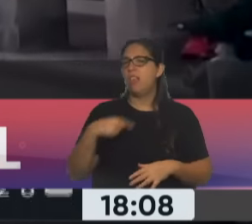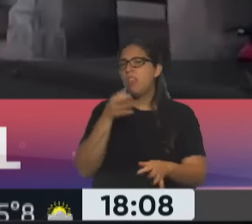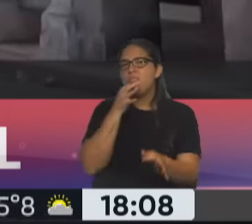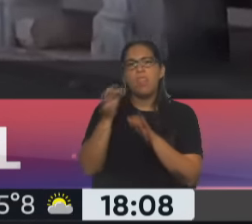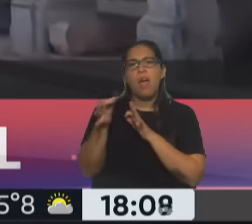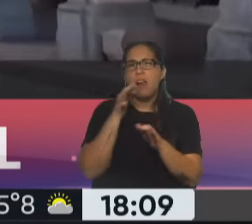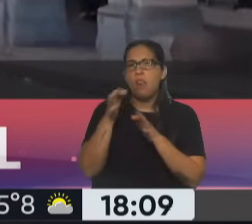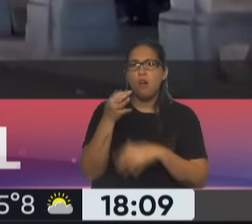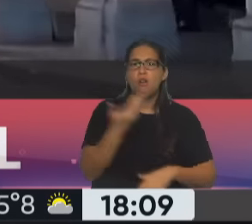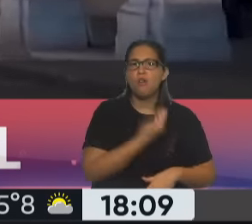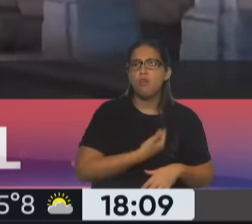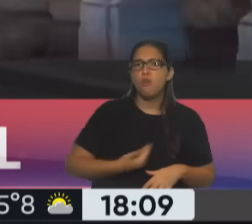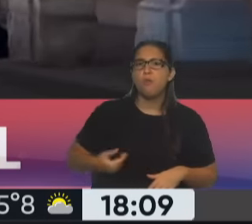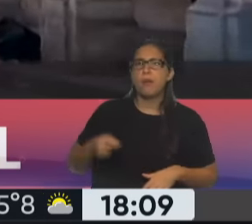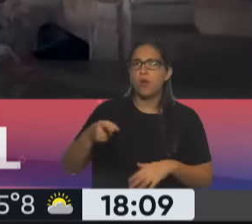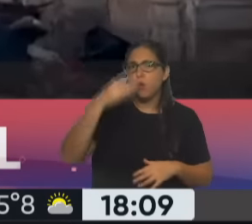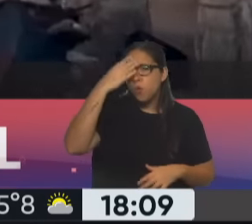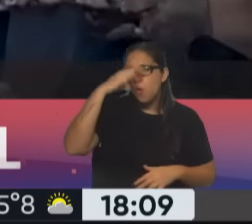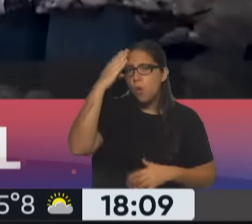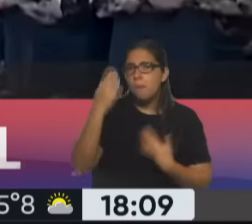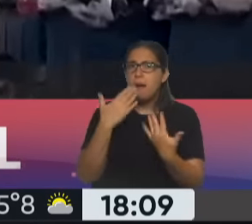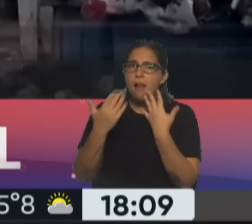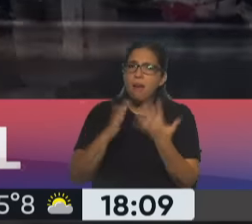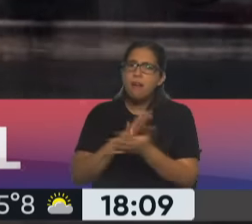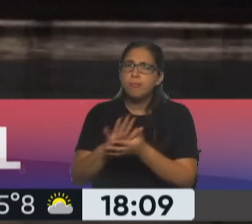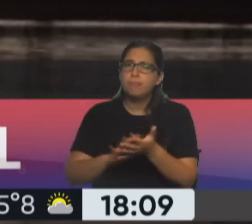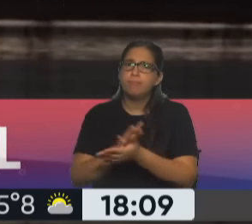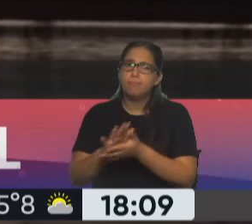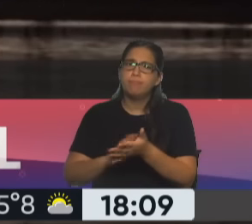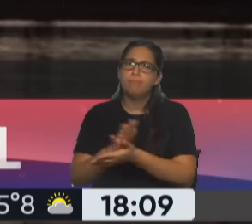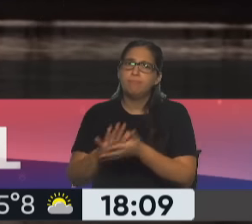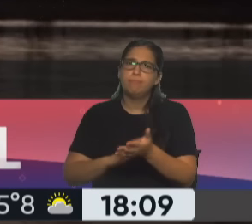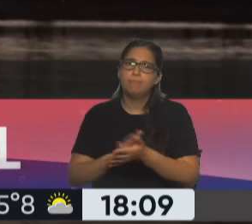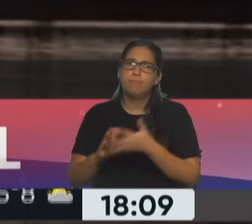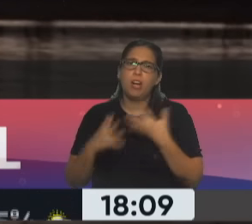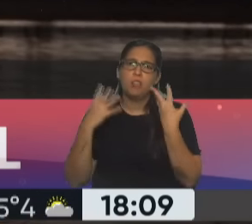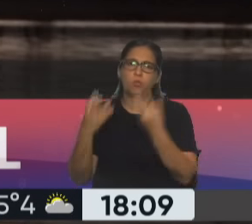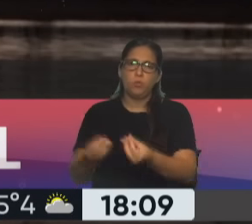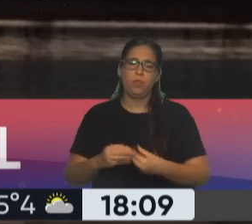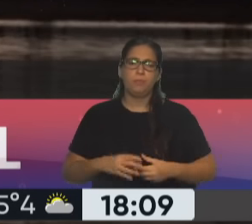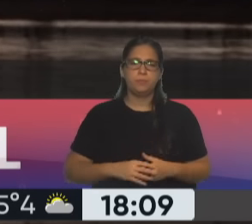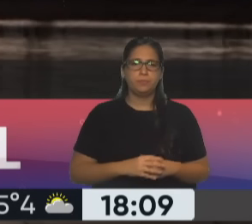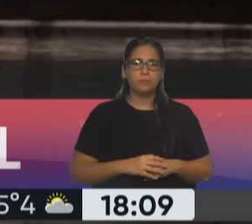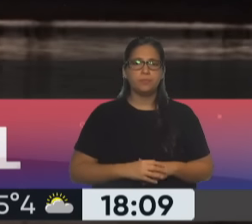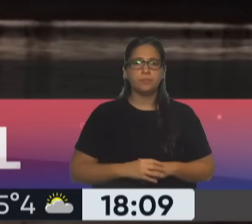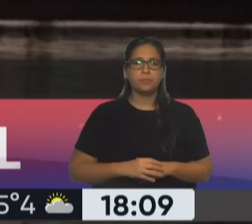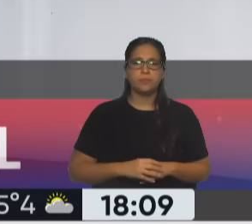gobierno socialista para encontrar posibles soluciones a la crisis que enfrenta por estas horas.